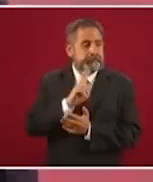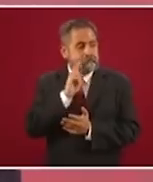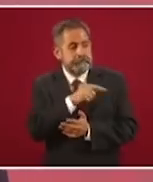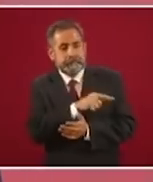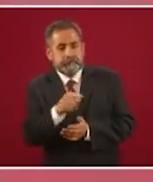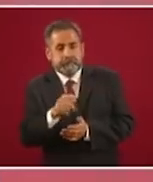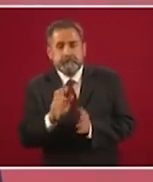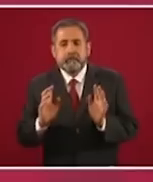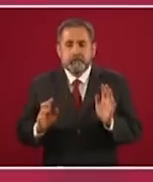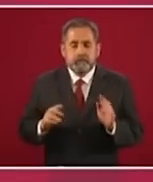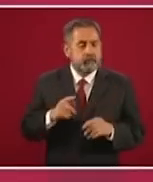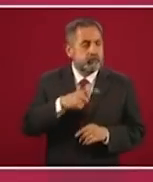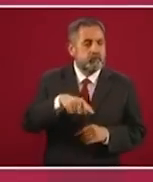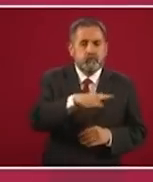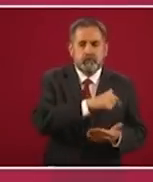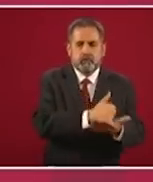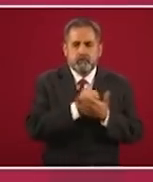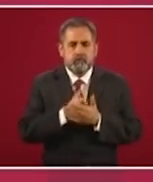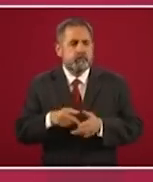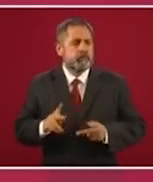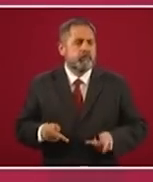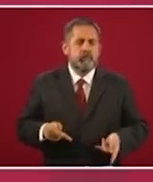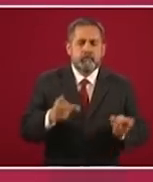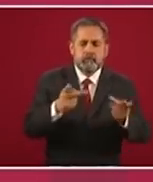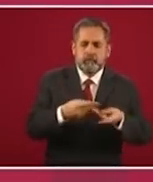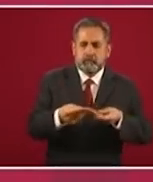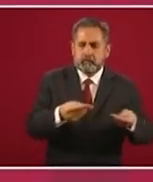que nos ayuden a colocar